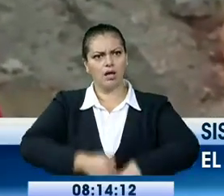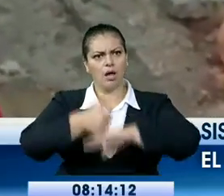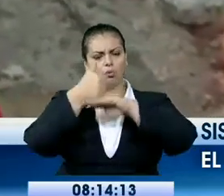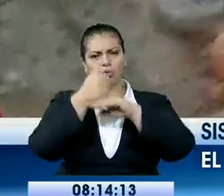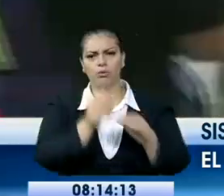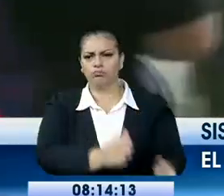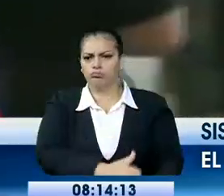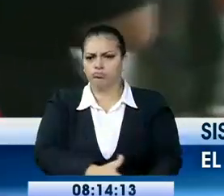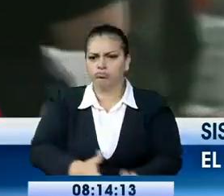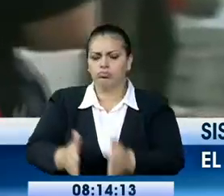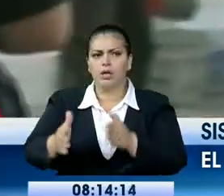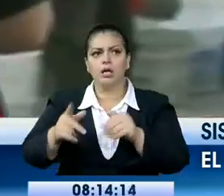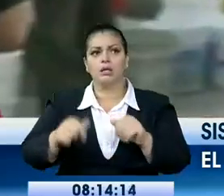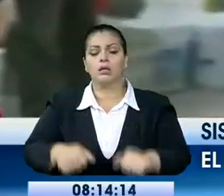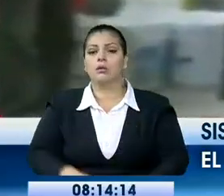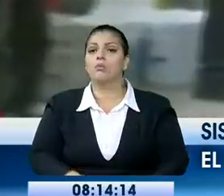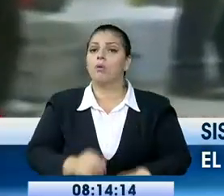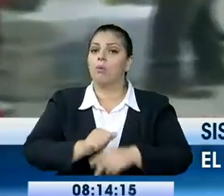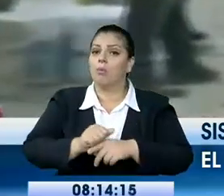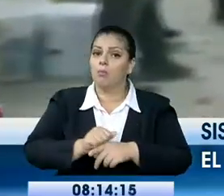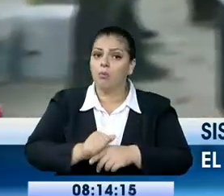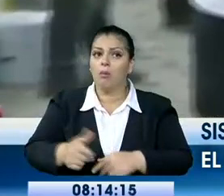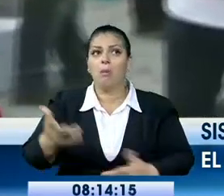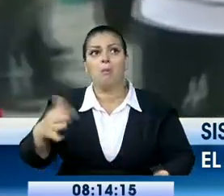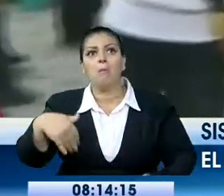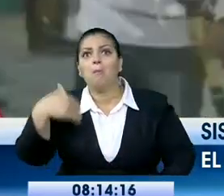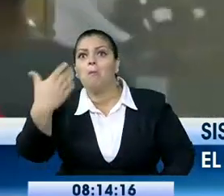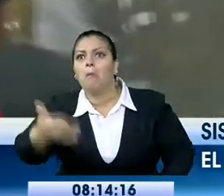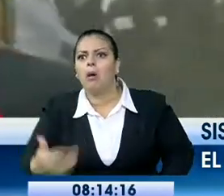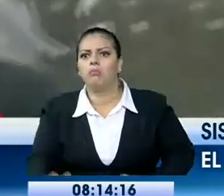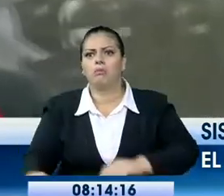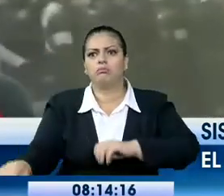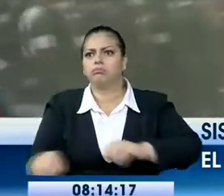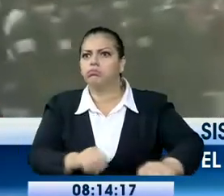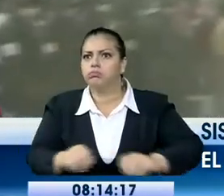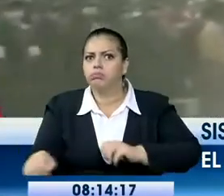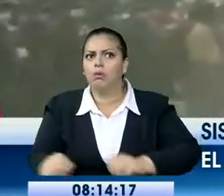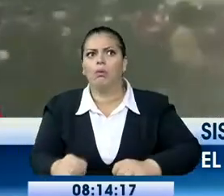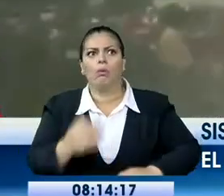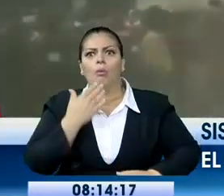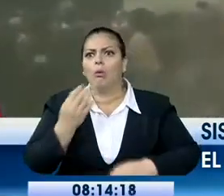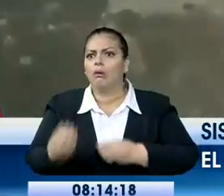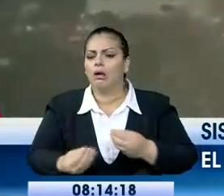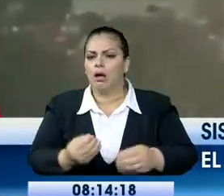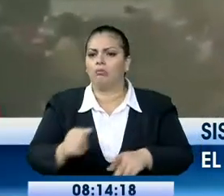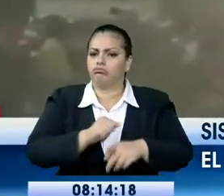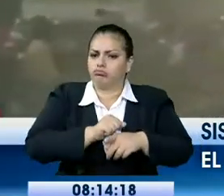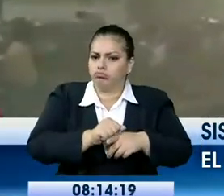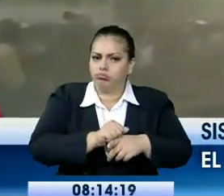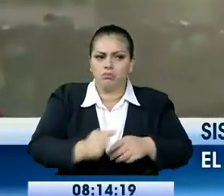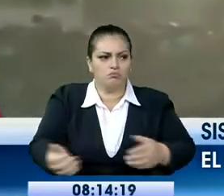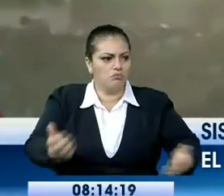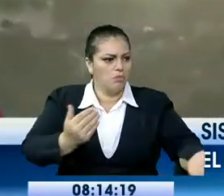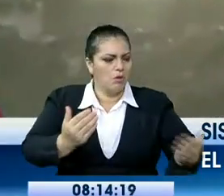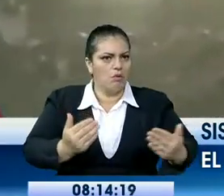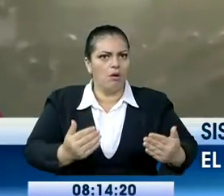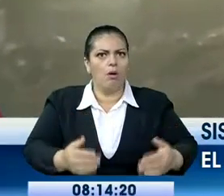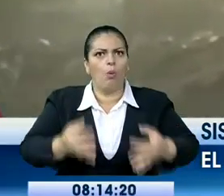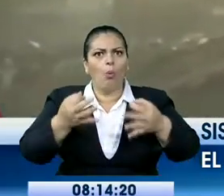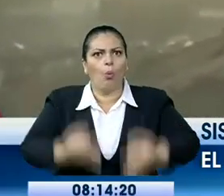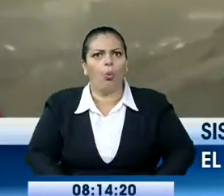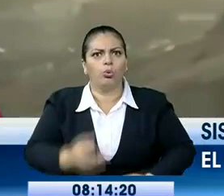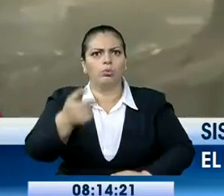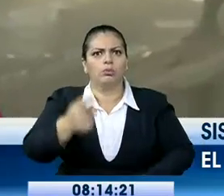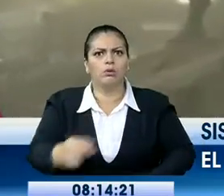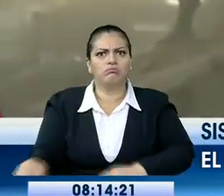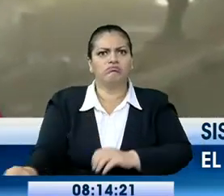había pasado anteriormente y tomar todas las precauciones. Y mira, dos horas después ocurrió lamentablemente este hecho que enluta a